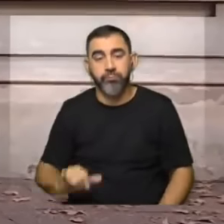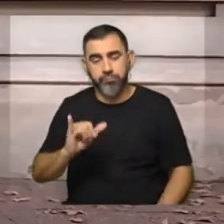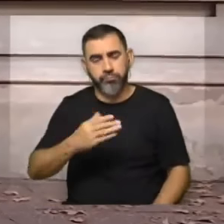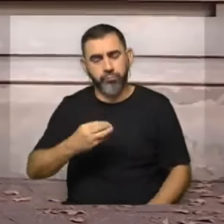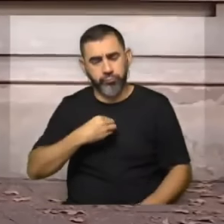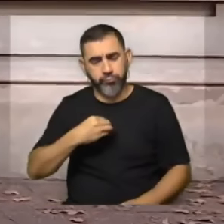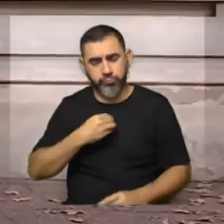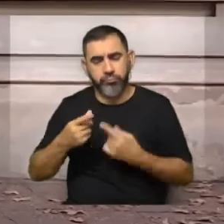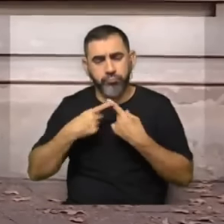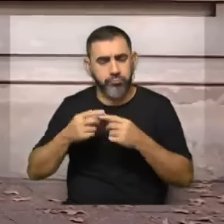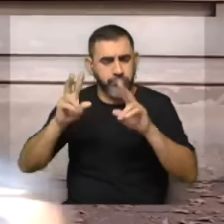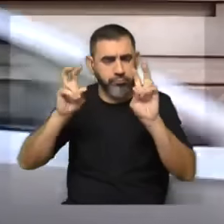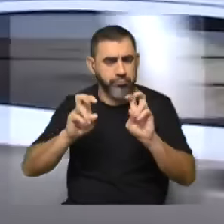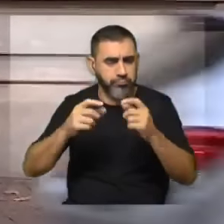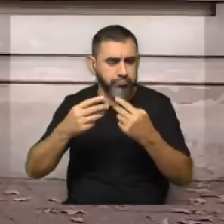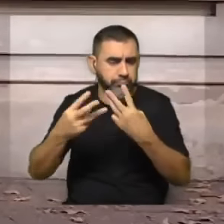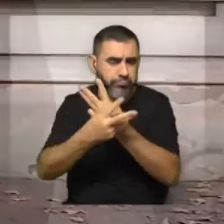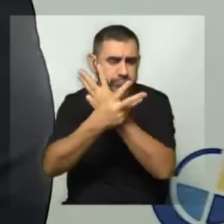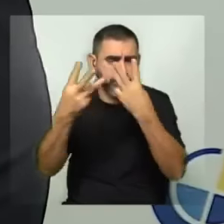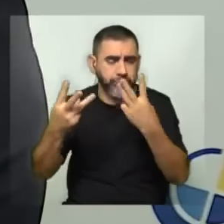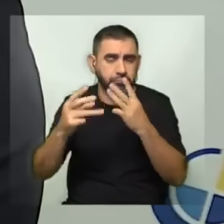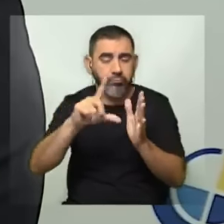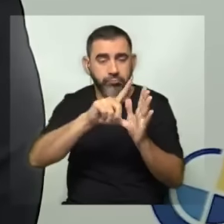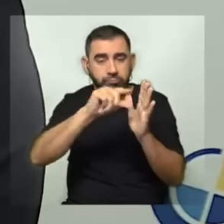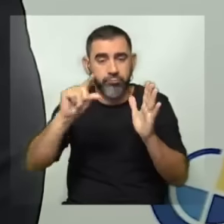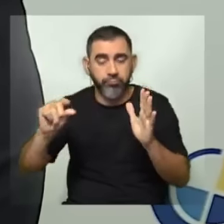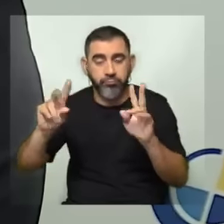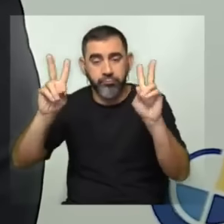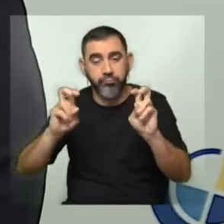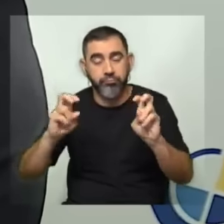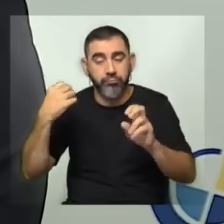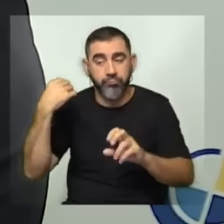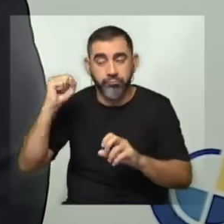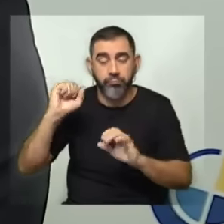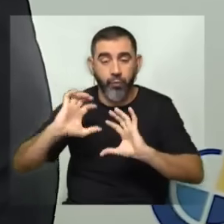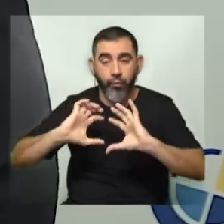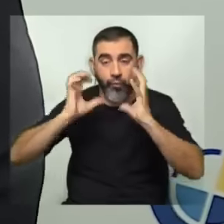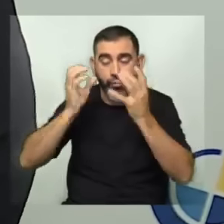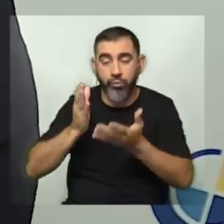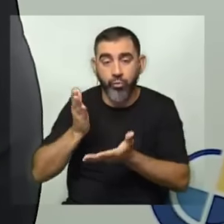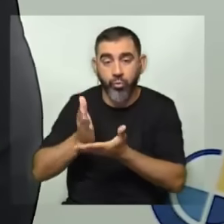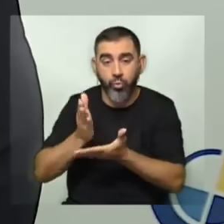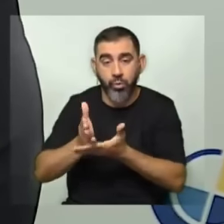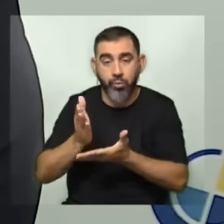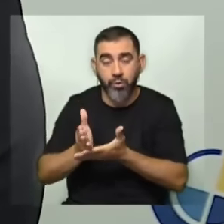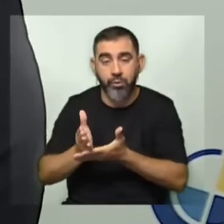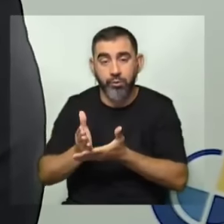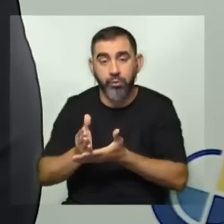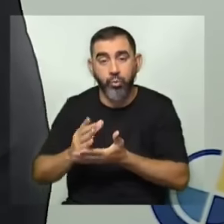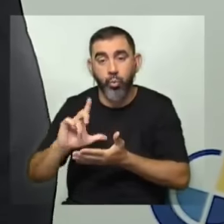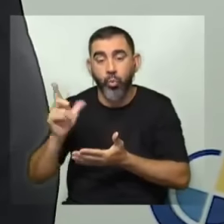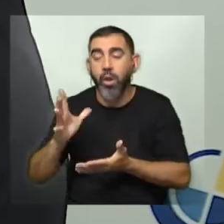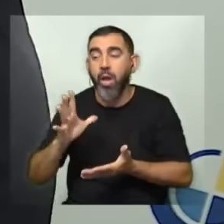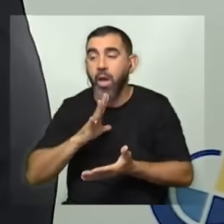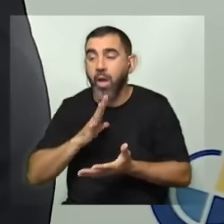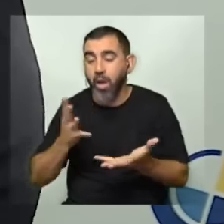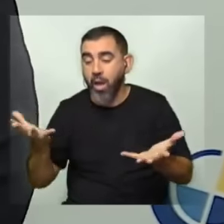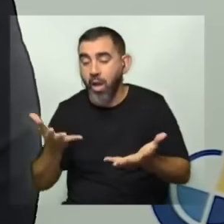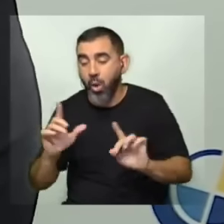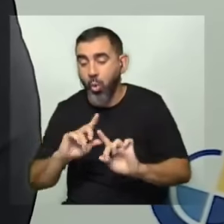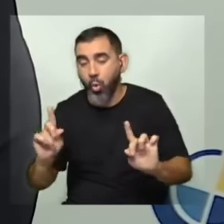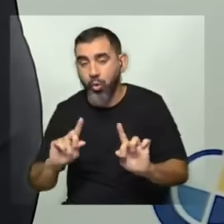discutir cualquier tema que implique estadísticas vinculadas a criminalidad y violencia para colaborar no es algo que está arriba de la mesa en este